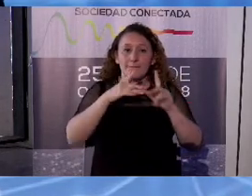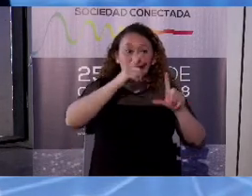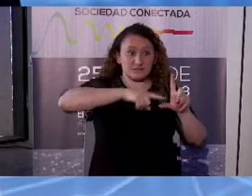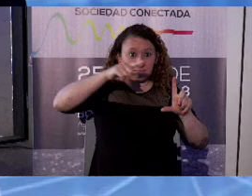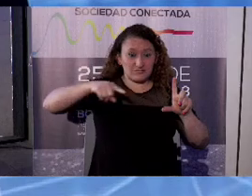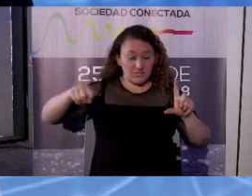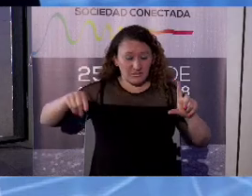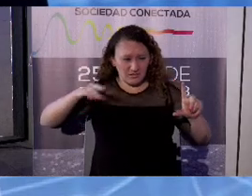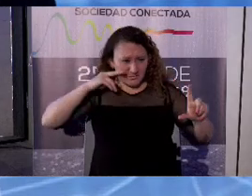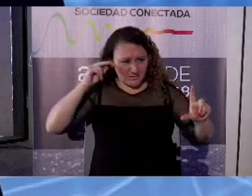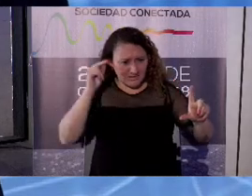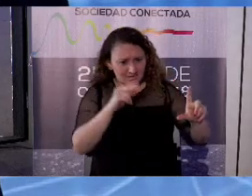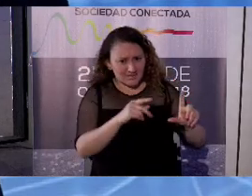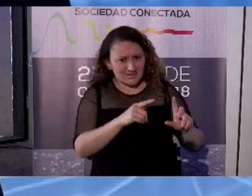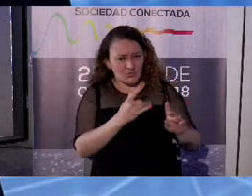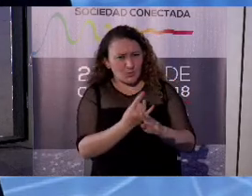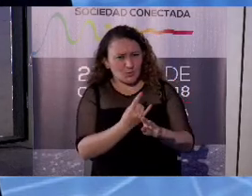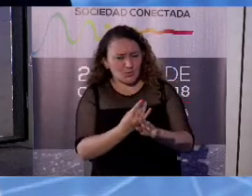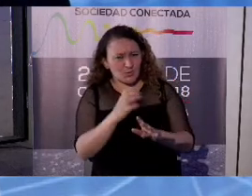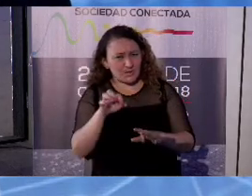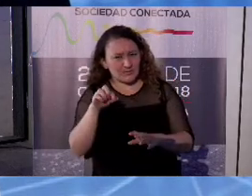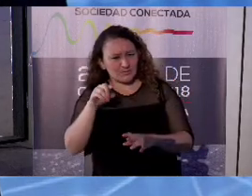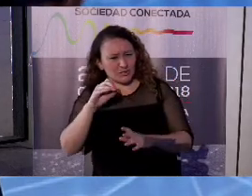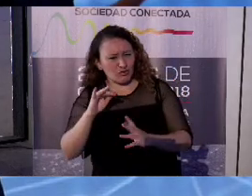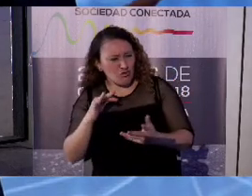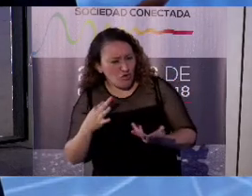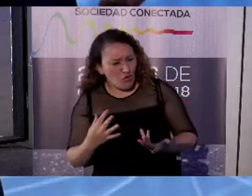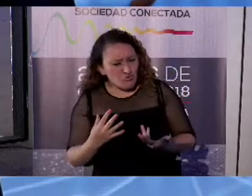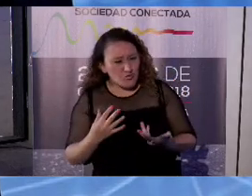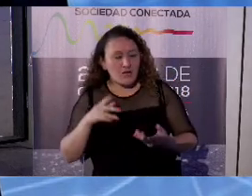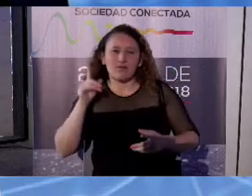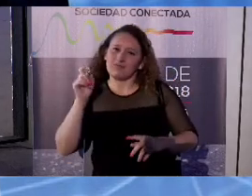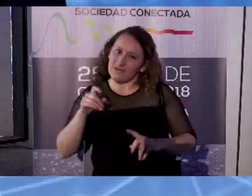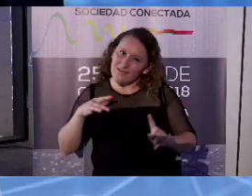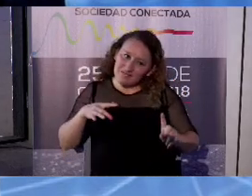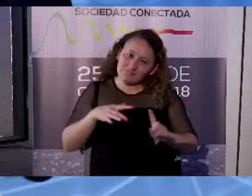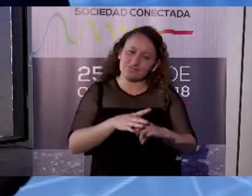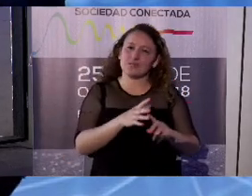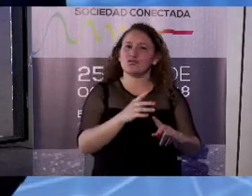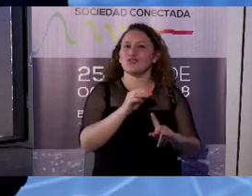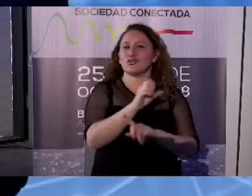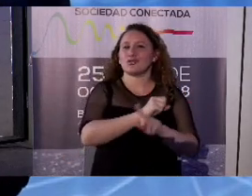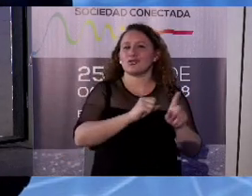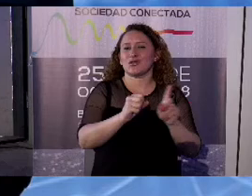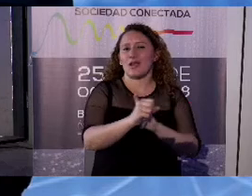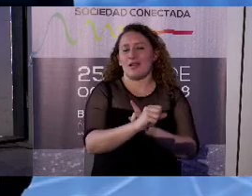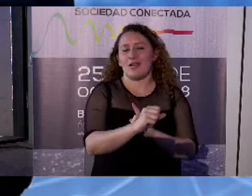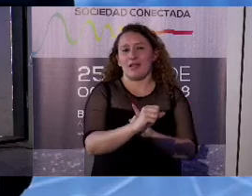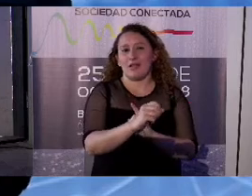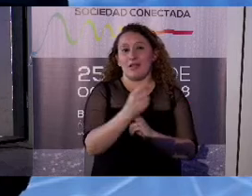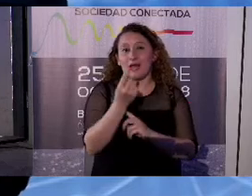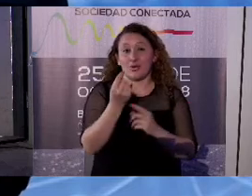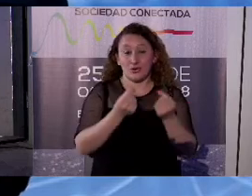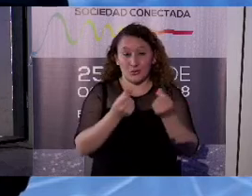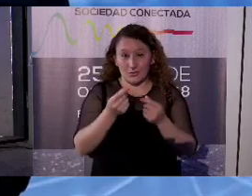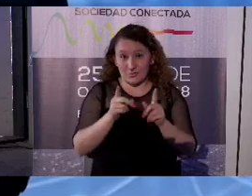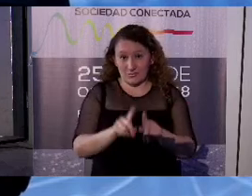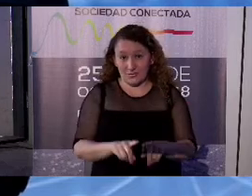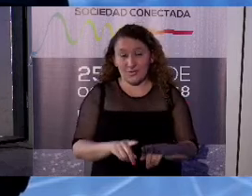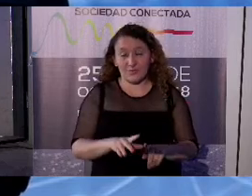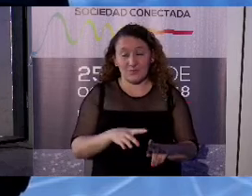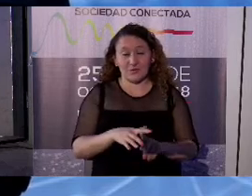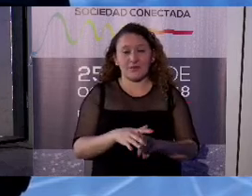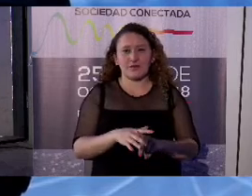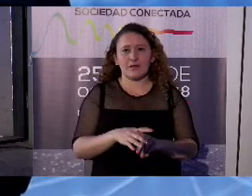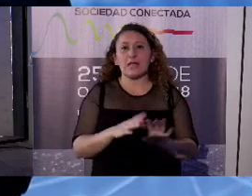todos nuestros países cuesta cuesta mucho luego la innovación en la gestión del espectro bueno sabemos que viene el